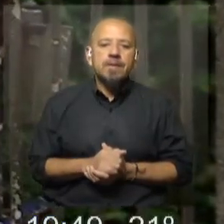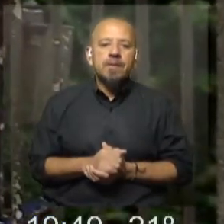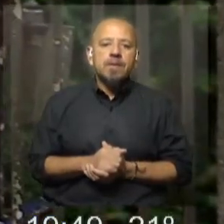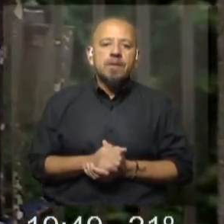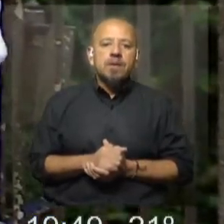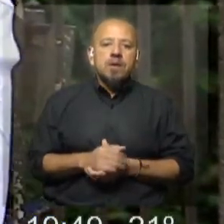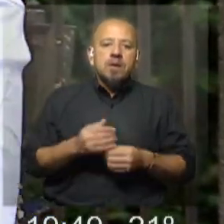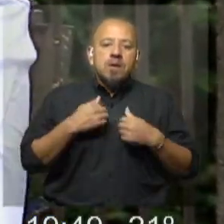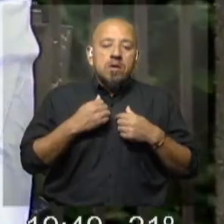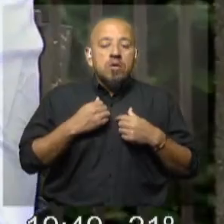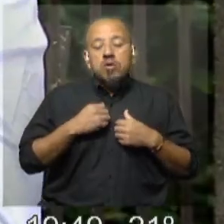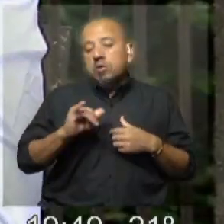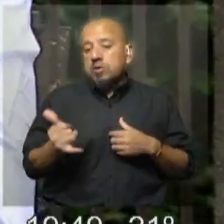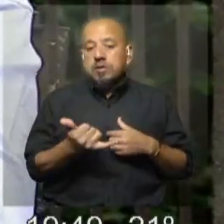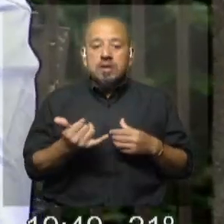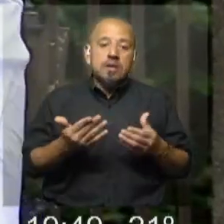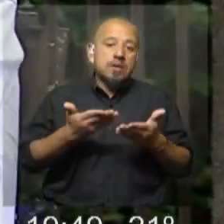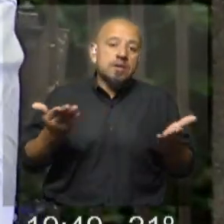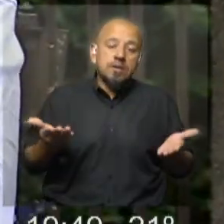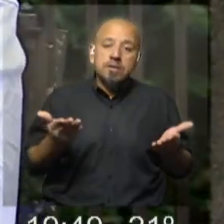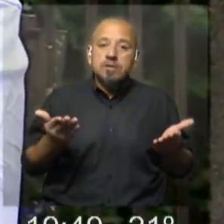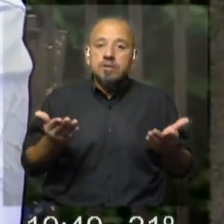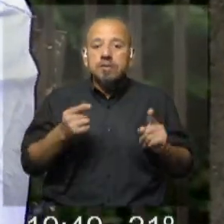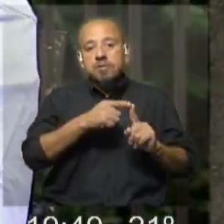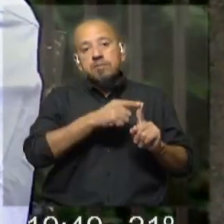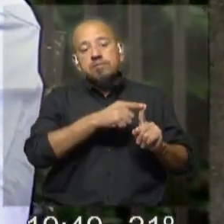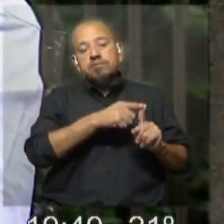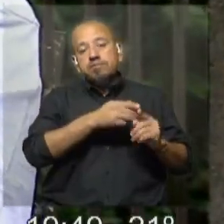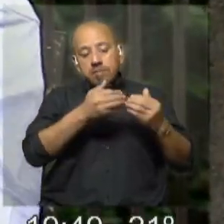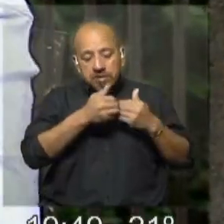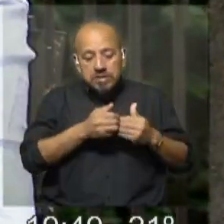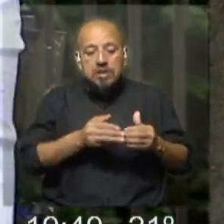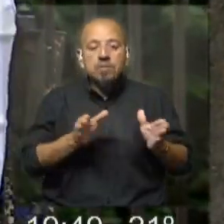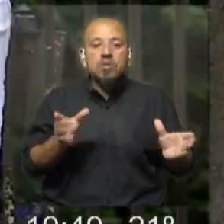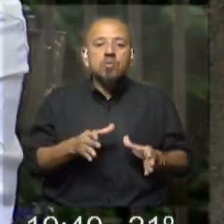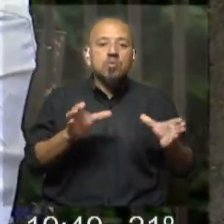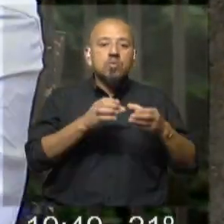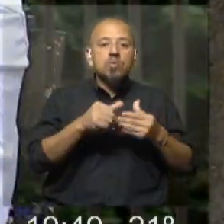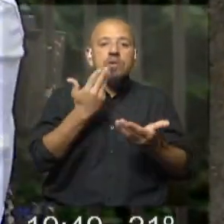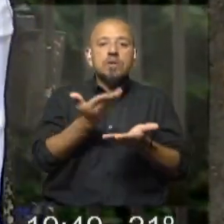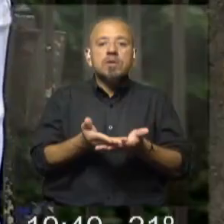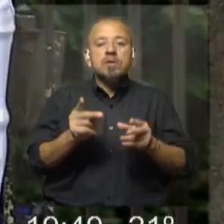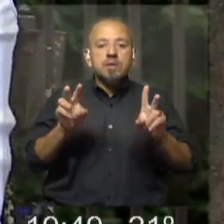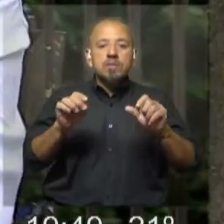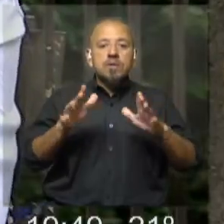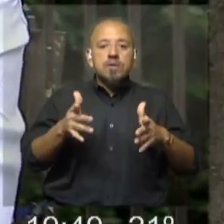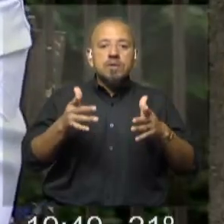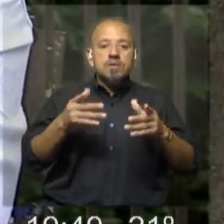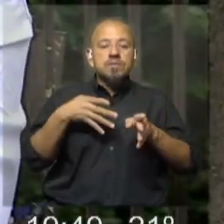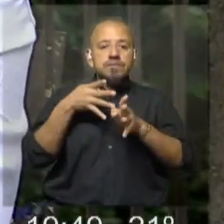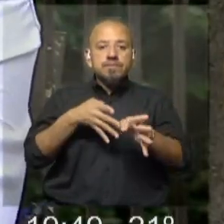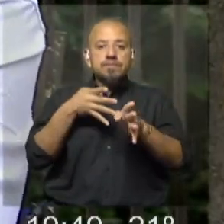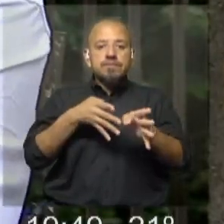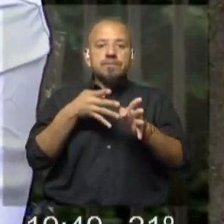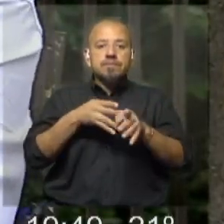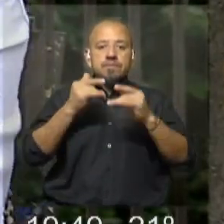Creemos que hemos cumplido un ciclo, nacimos como un espacio ciudadano para plantear los temas referidos a los desafíos